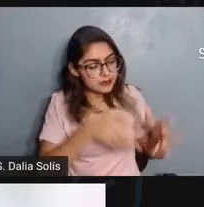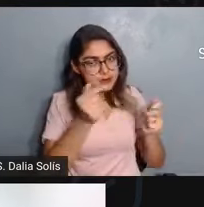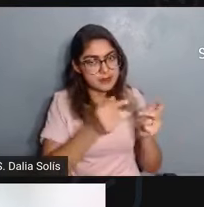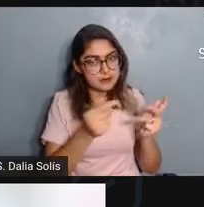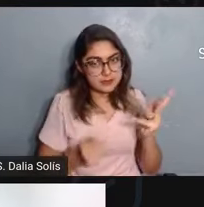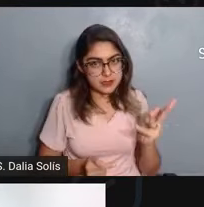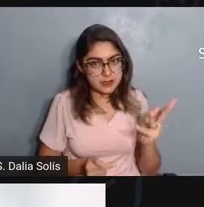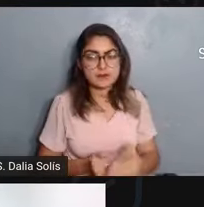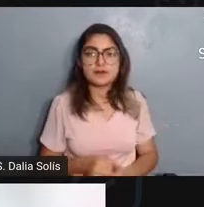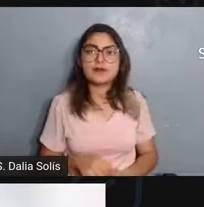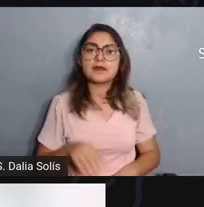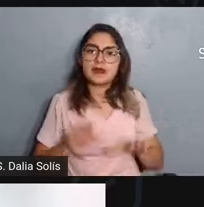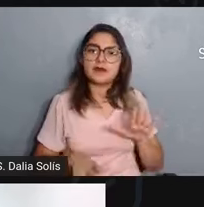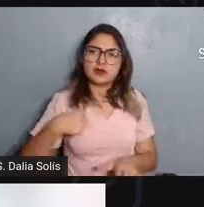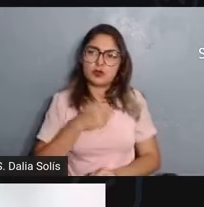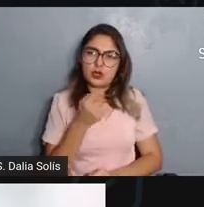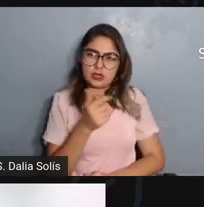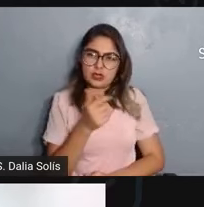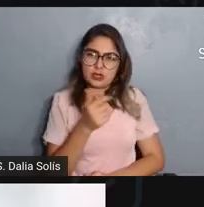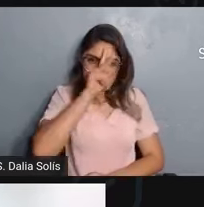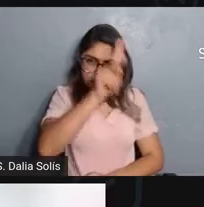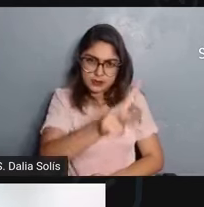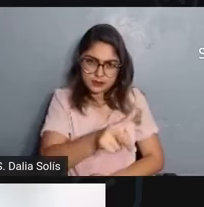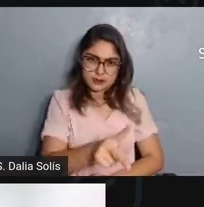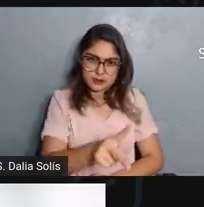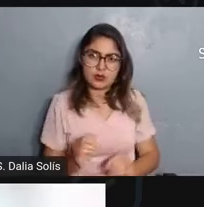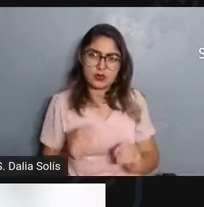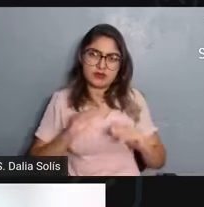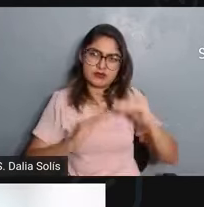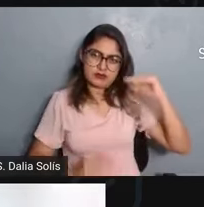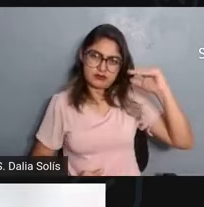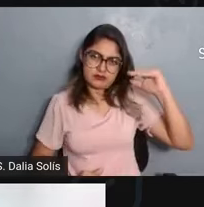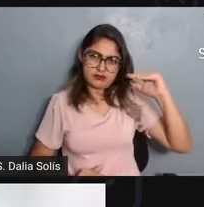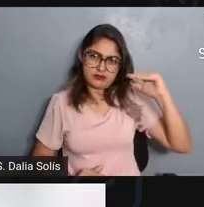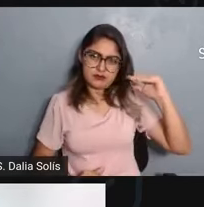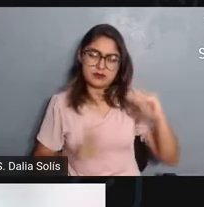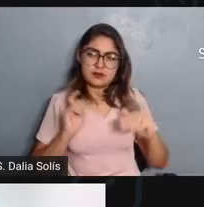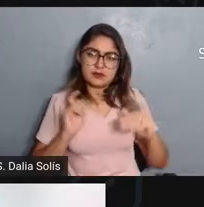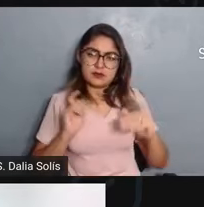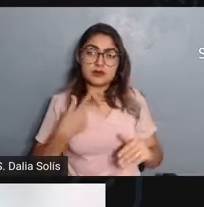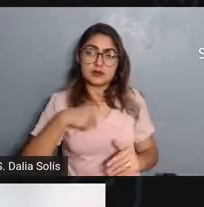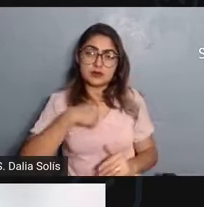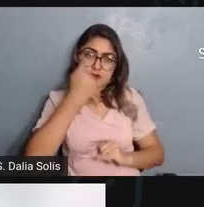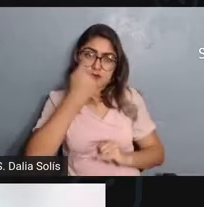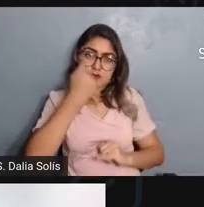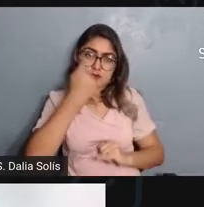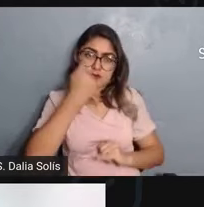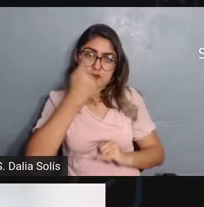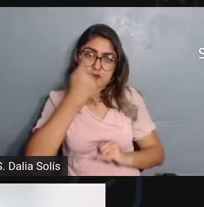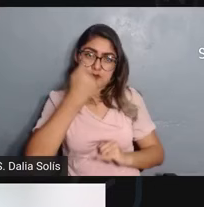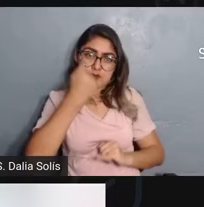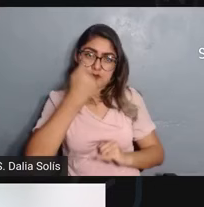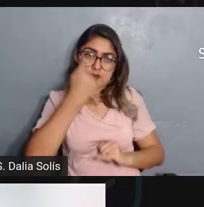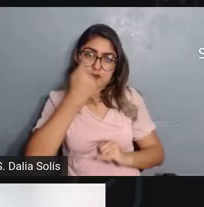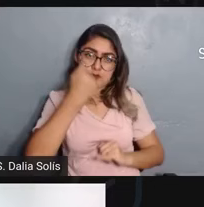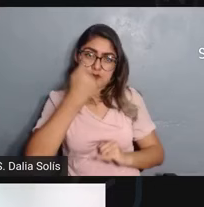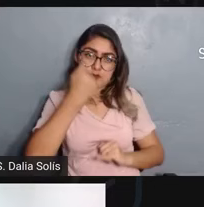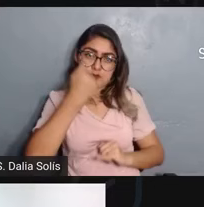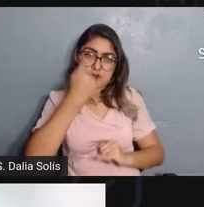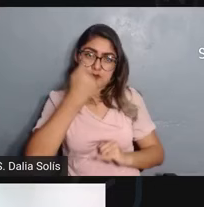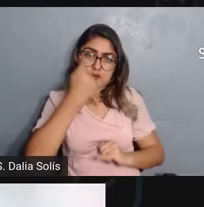incluso con estos estereotipos que vamos, nos vamos, nosotras mismas y nosotros mismos nos vamos inculcando y nos